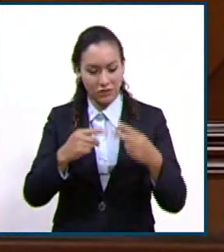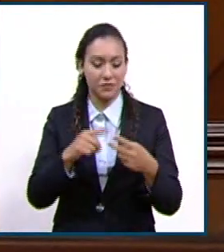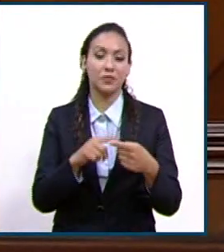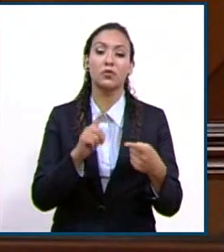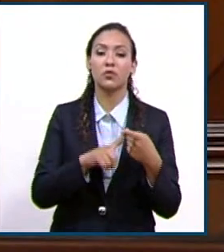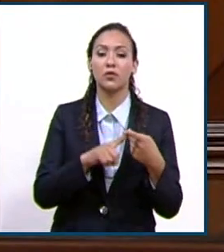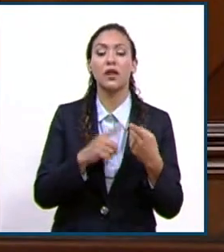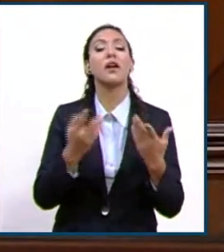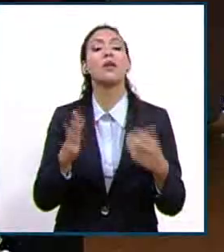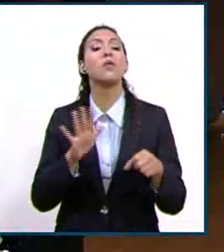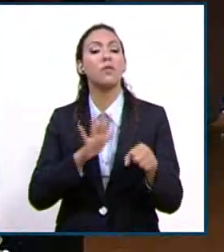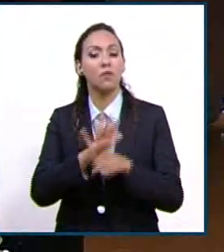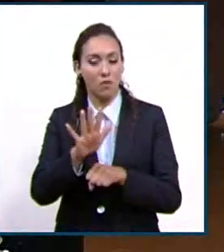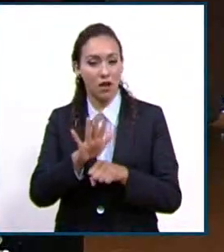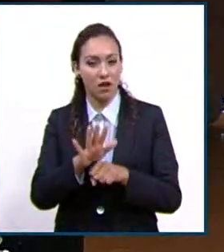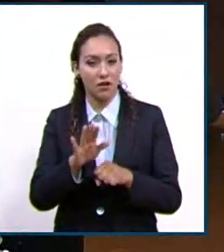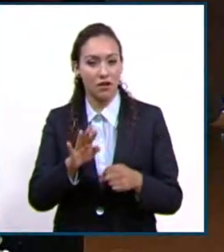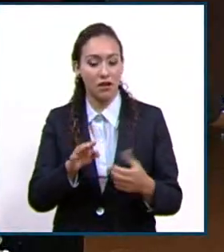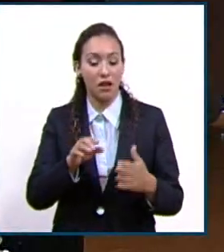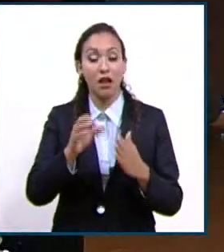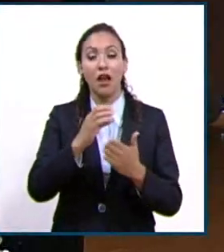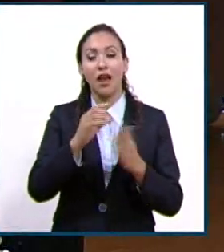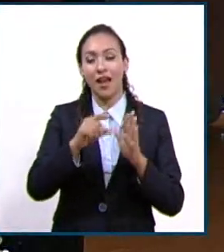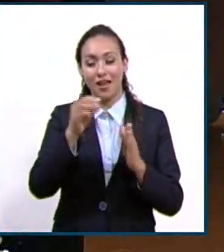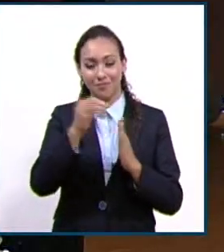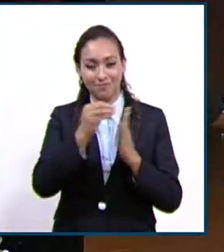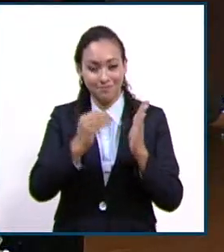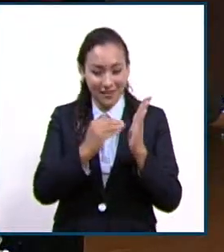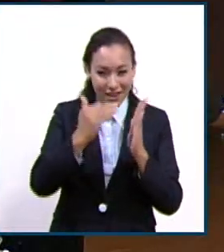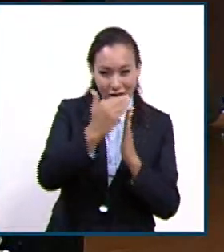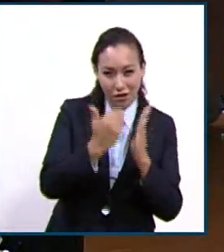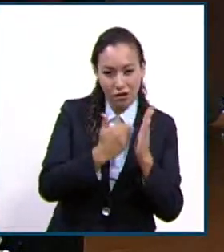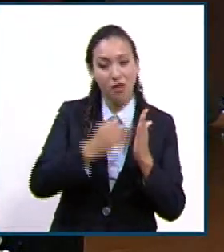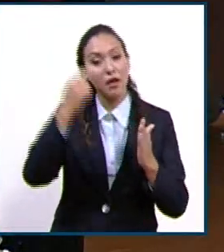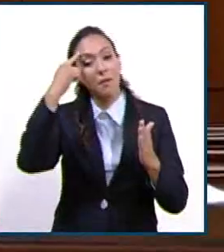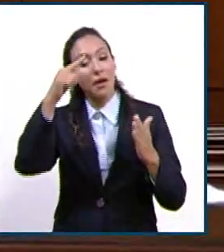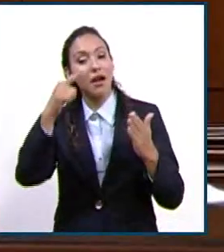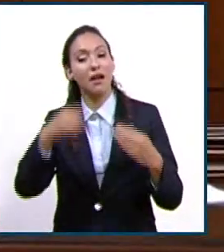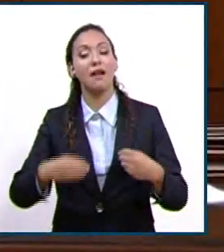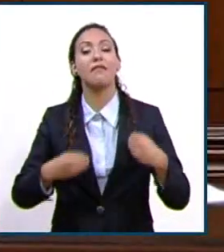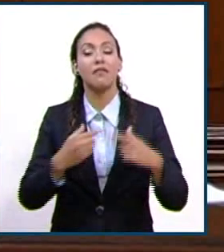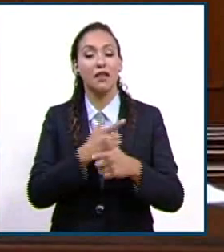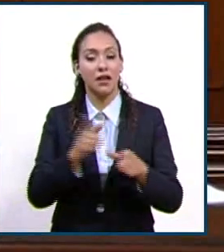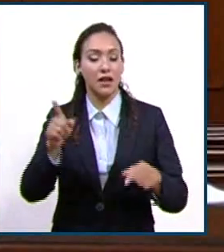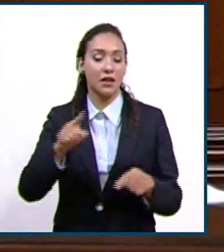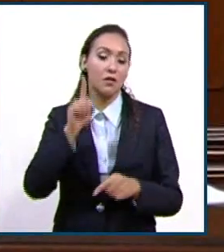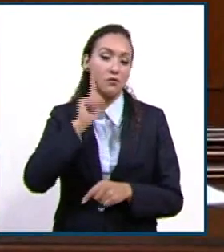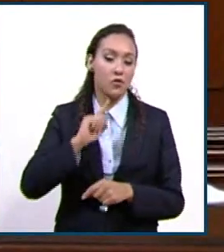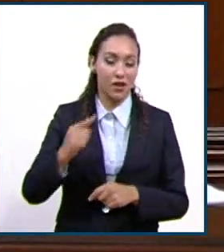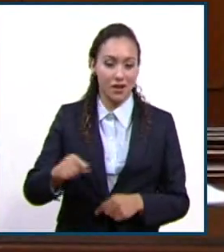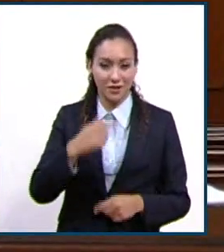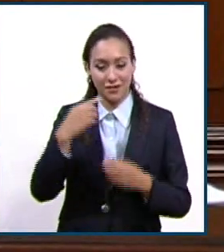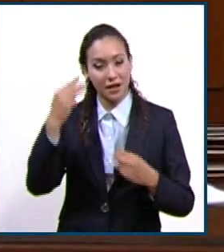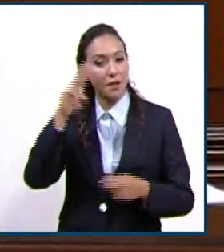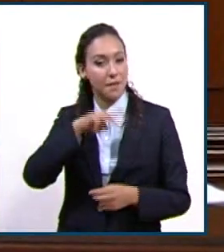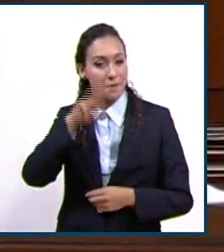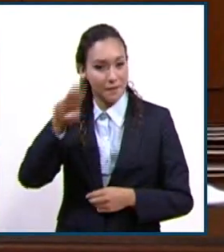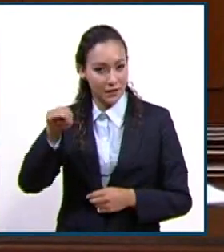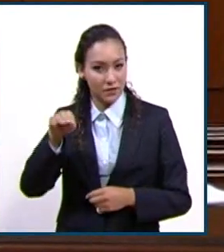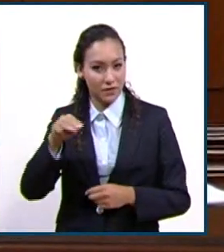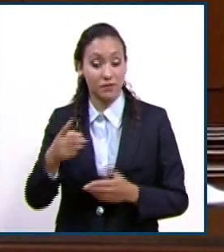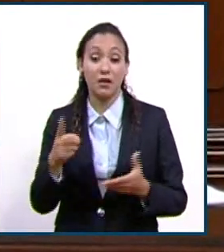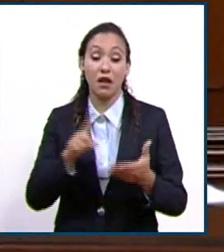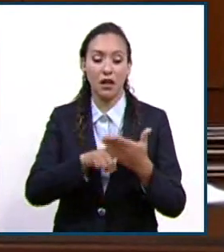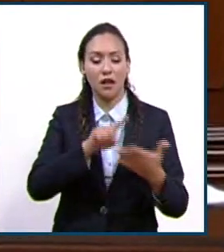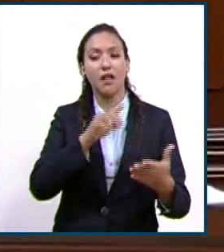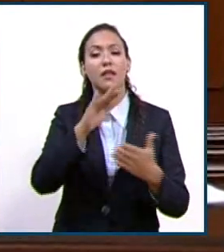contra disposiciones del Código Penal y de la Ley por una vida libre de violencia para las mujeres, ambos de Michoacán. En primer término, el Congreso determinó que el